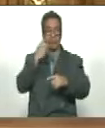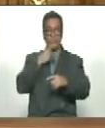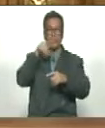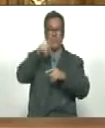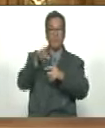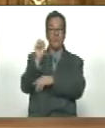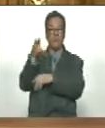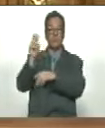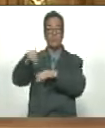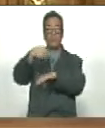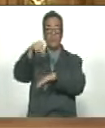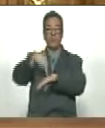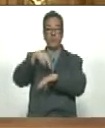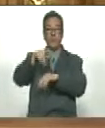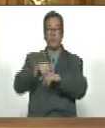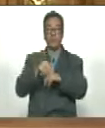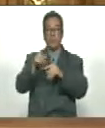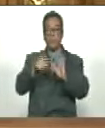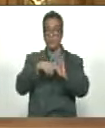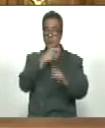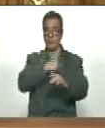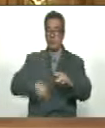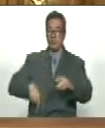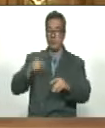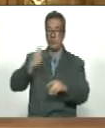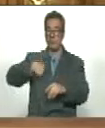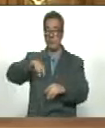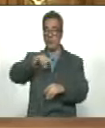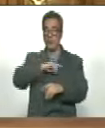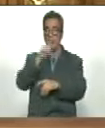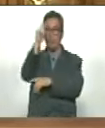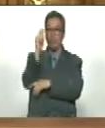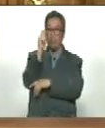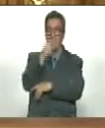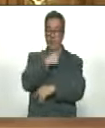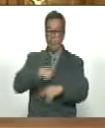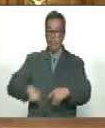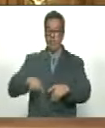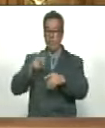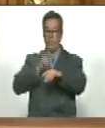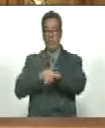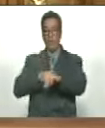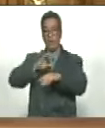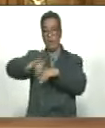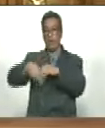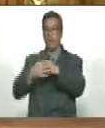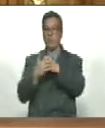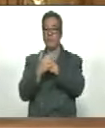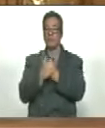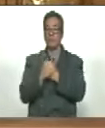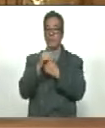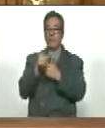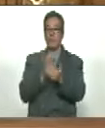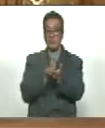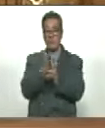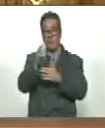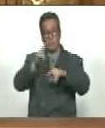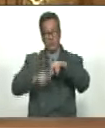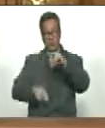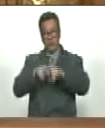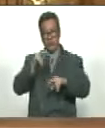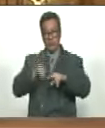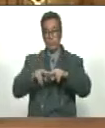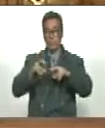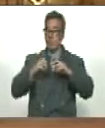esta Asamblea Soberana presidida por nuestro diputado presidente, doctor Jorge Rodríguez, en seguir construyendo